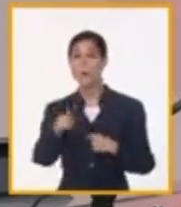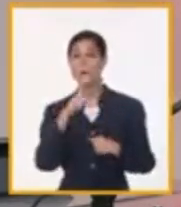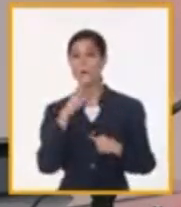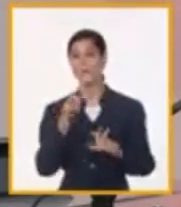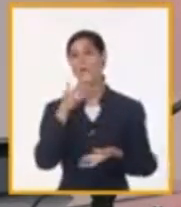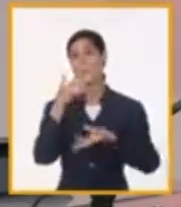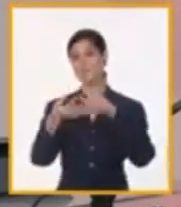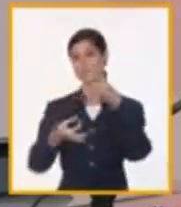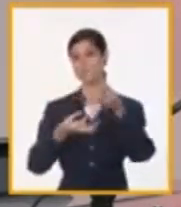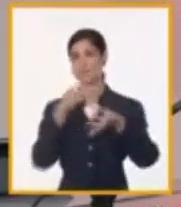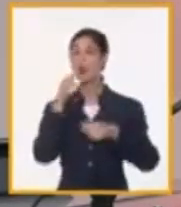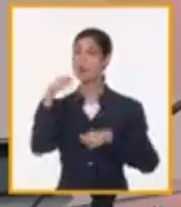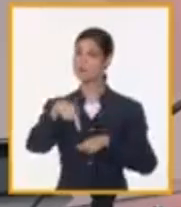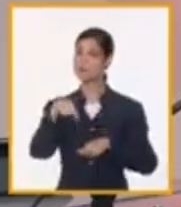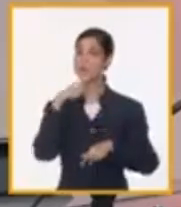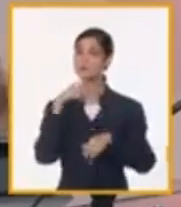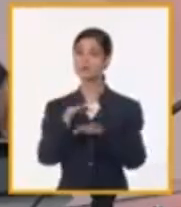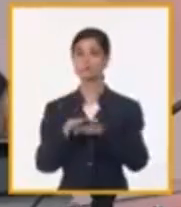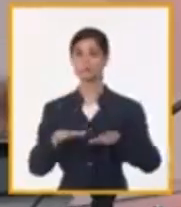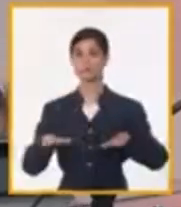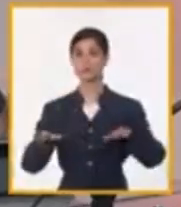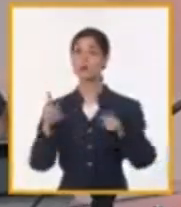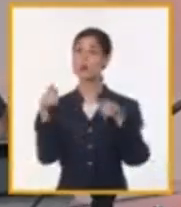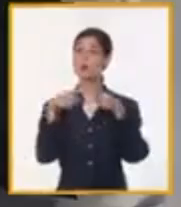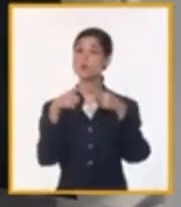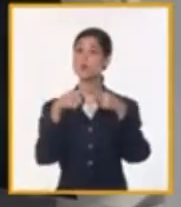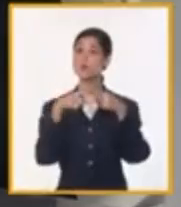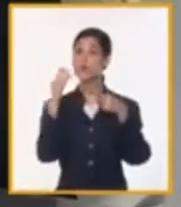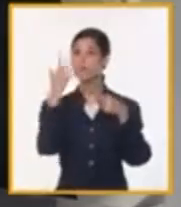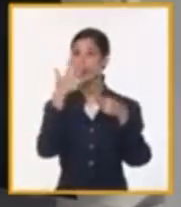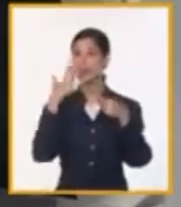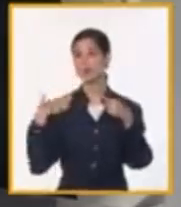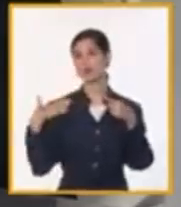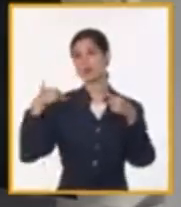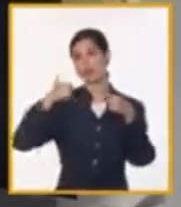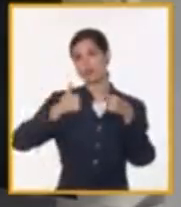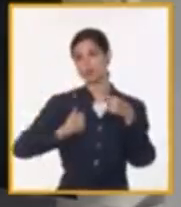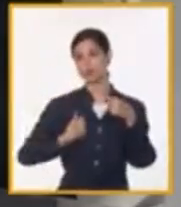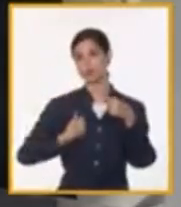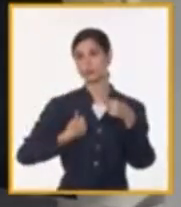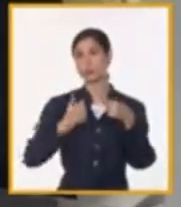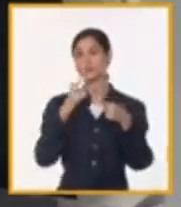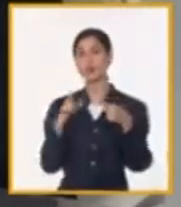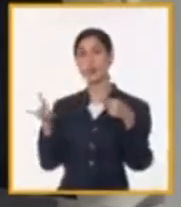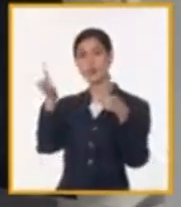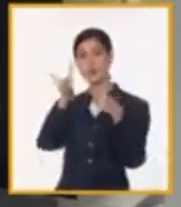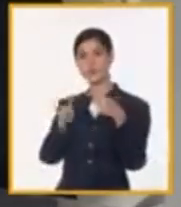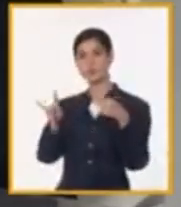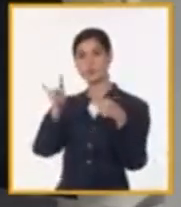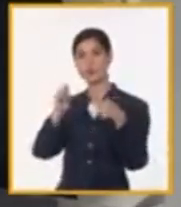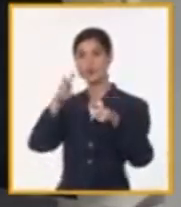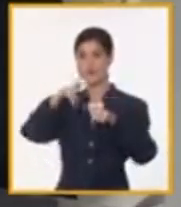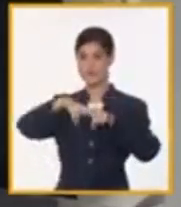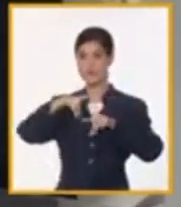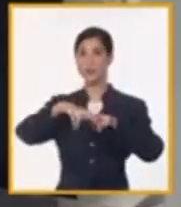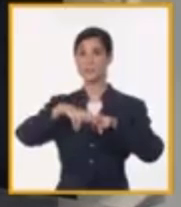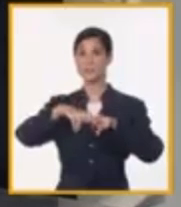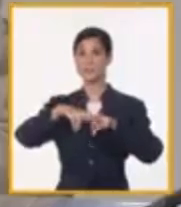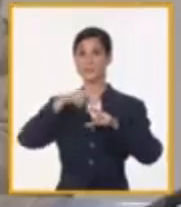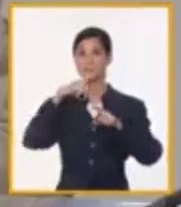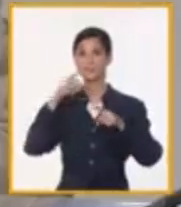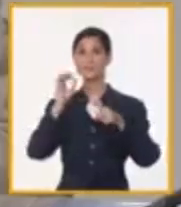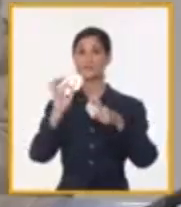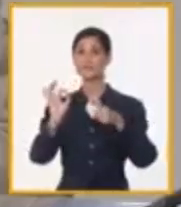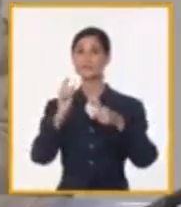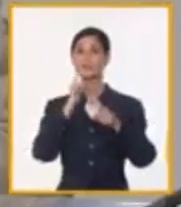eh También el doctor Óscar Villar Barroso profesor titular de la Universidad de La Habana el licenciado Leonel